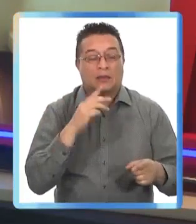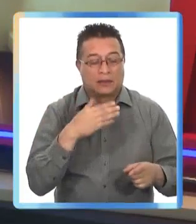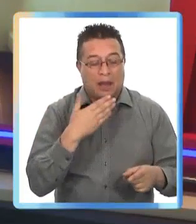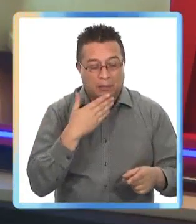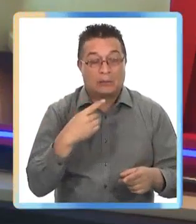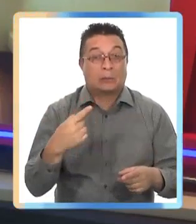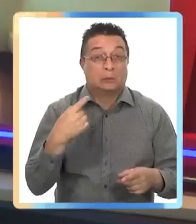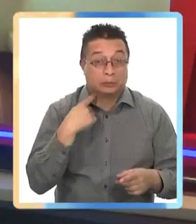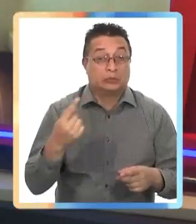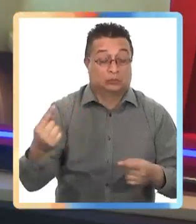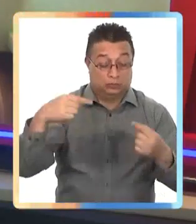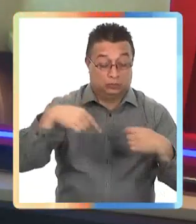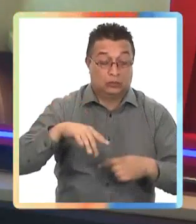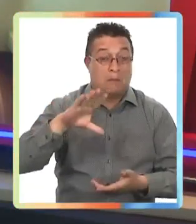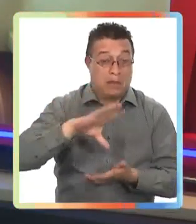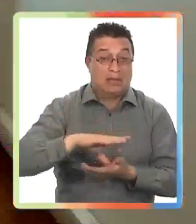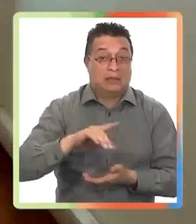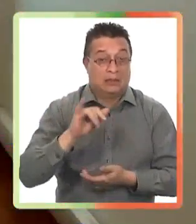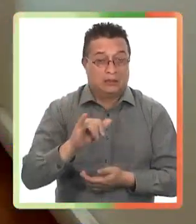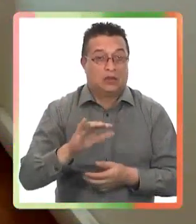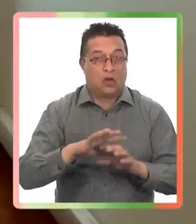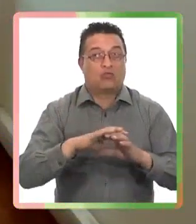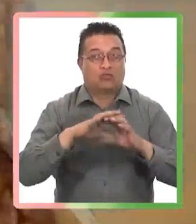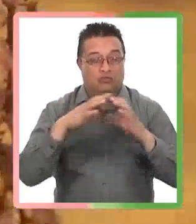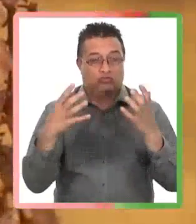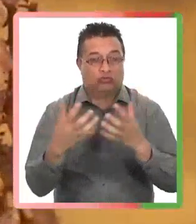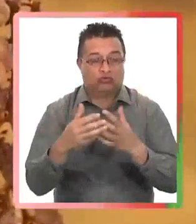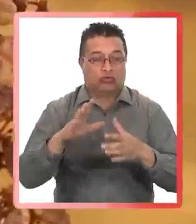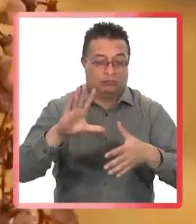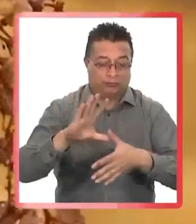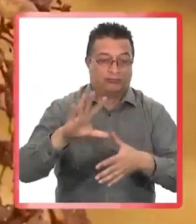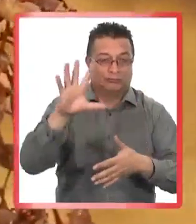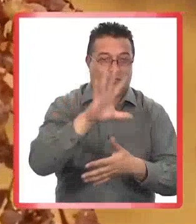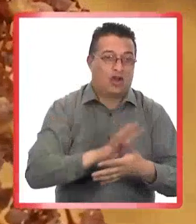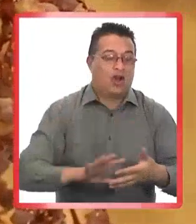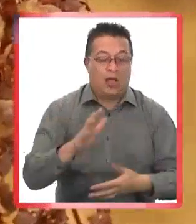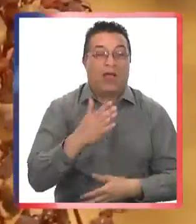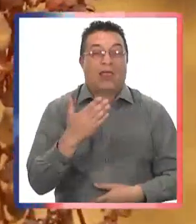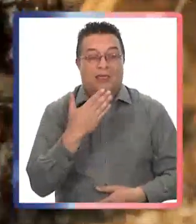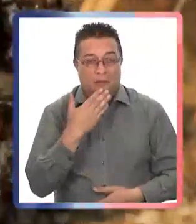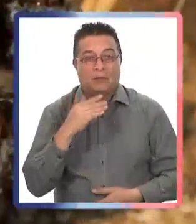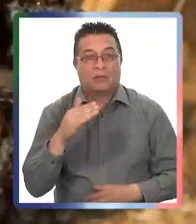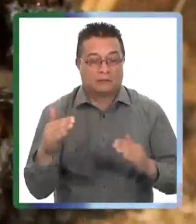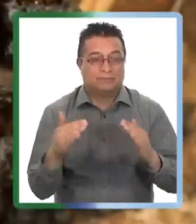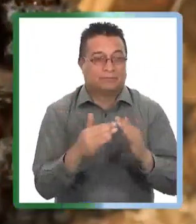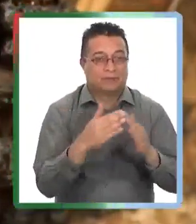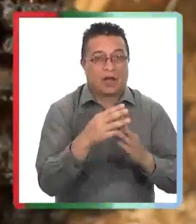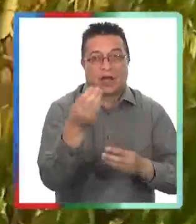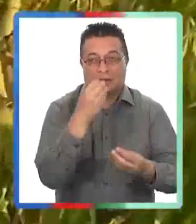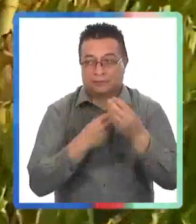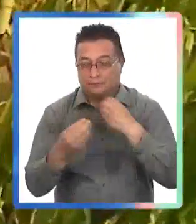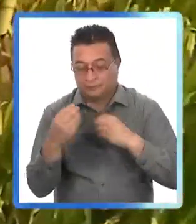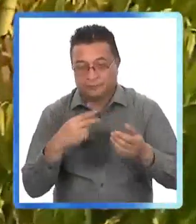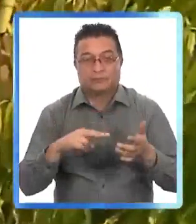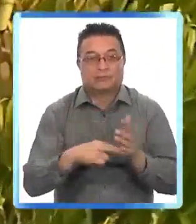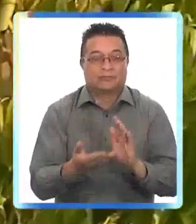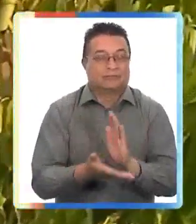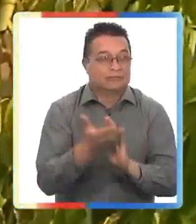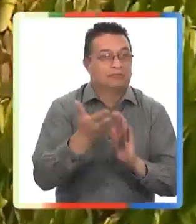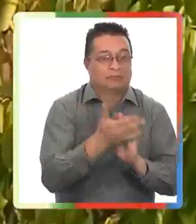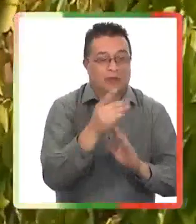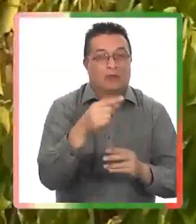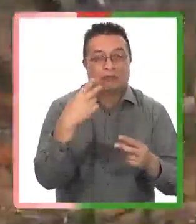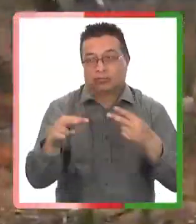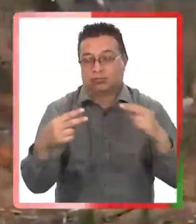de la región respecto de las posibilidades de los hogares de alimentarse por cuenta propia. Y en ese sentido, el aporte que el sector agrícola